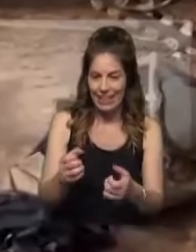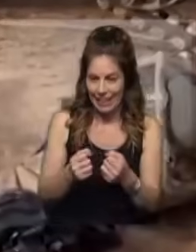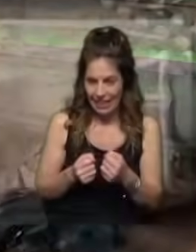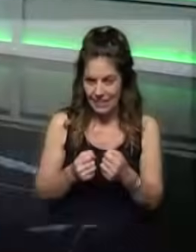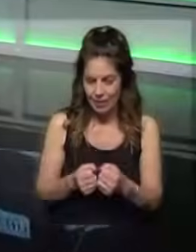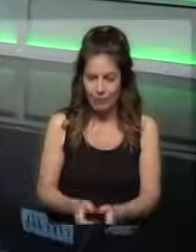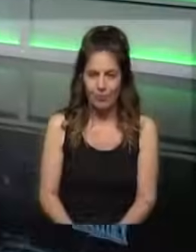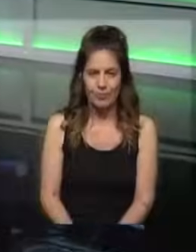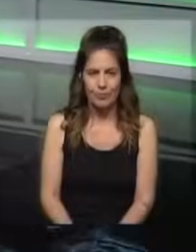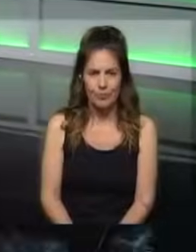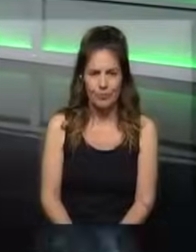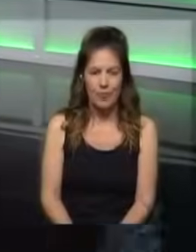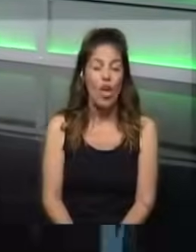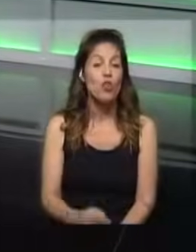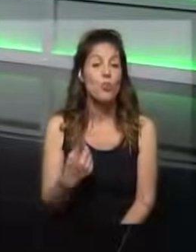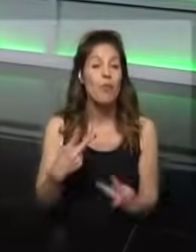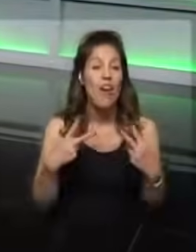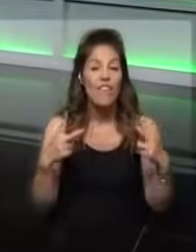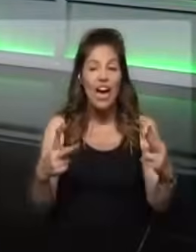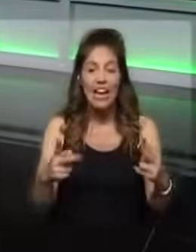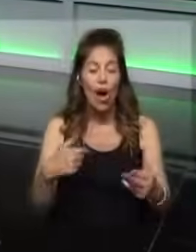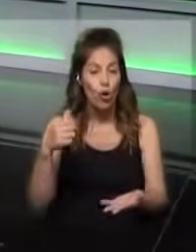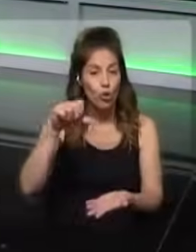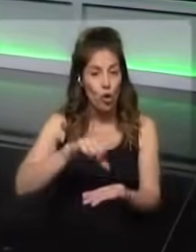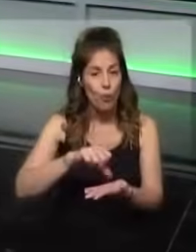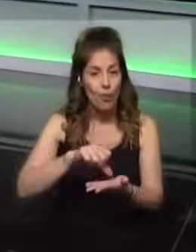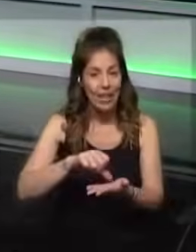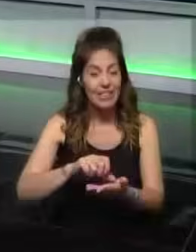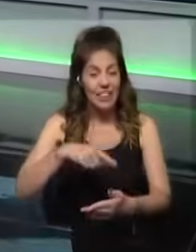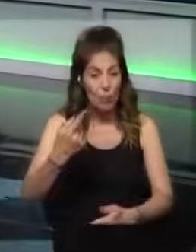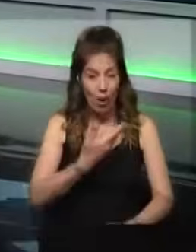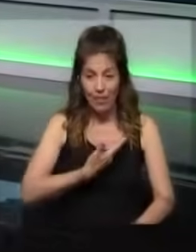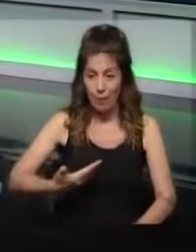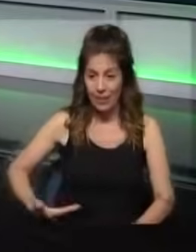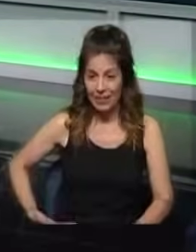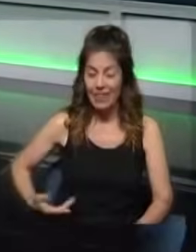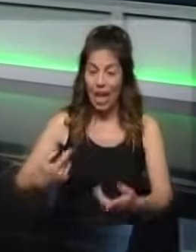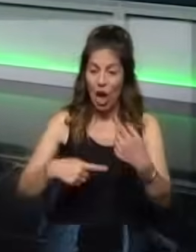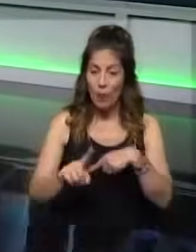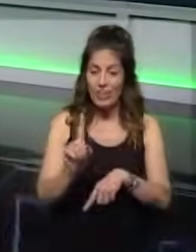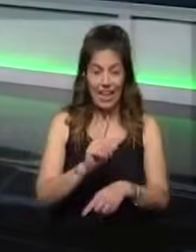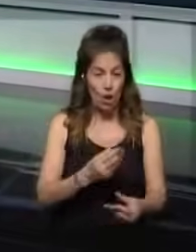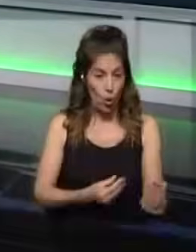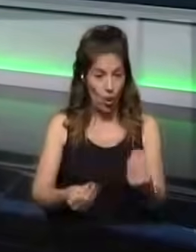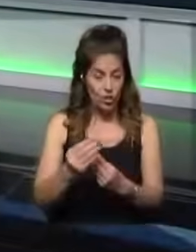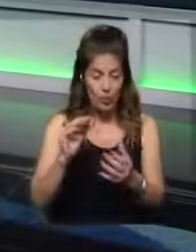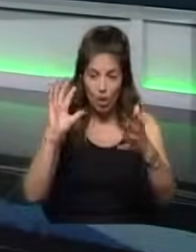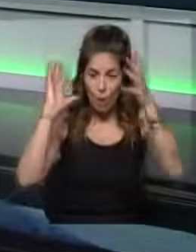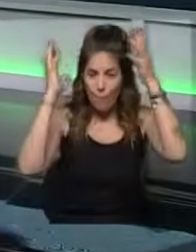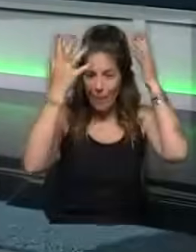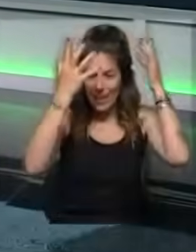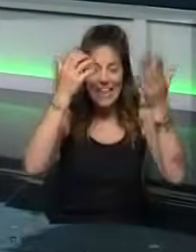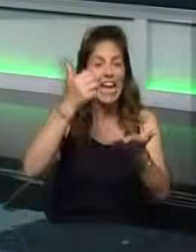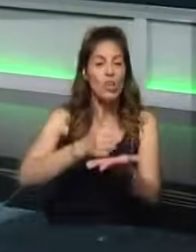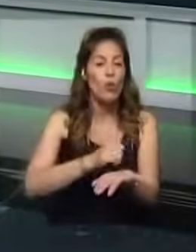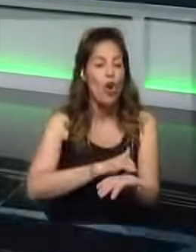Rehenes en su primer viaje al exterior luego de ser ungido presidente y a pesar de que todavía no ha asumido Javier Miley estuvo en